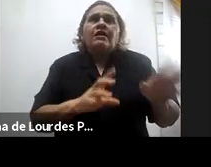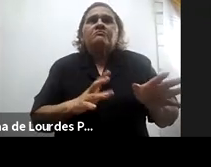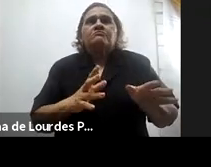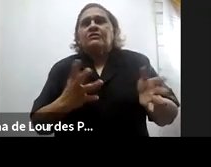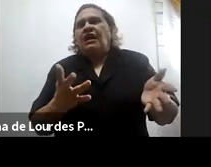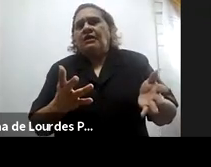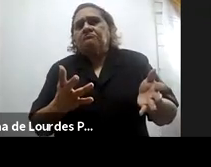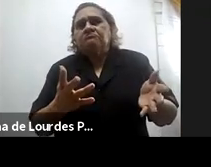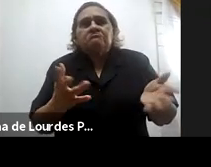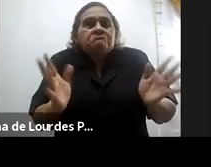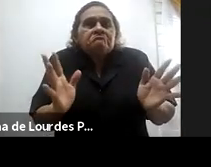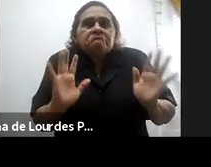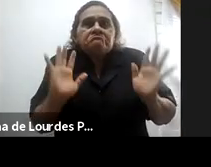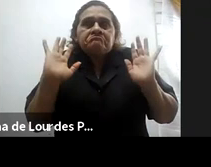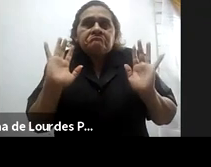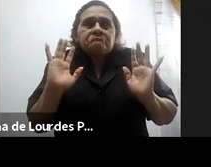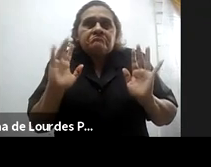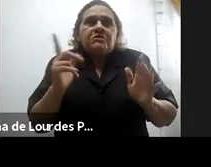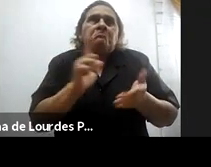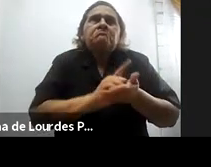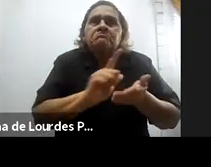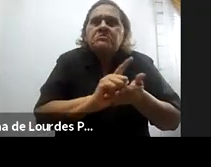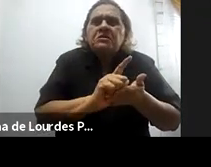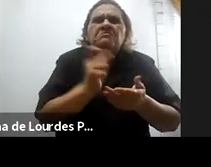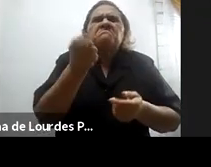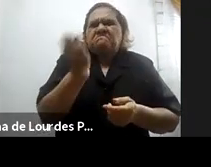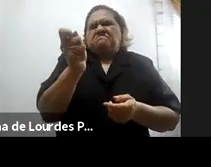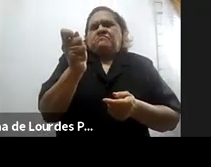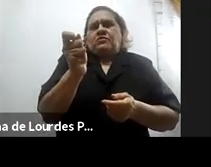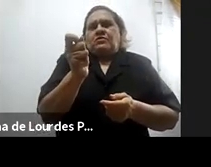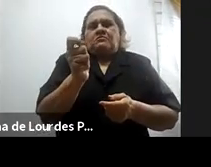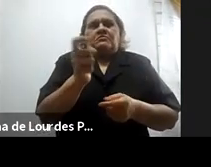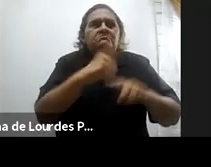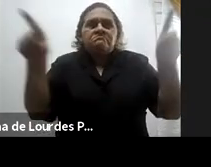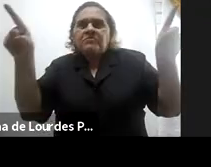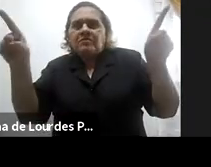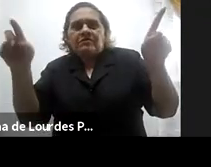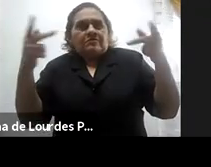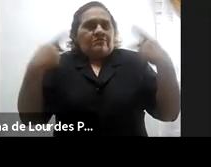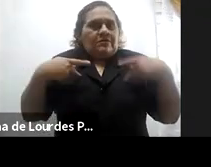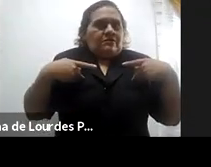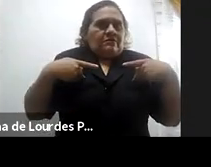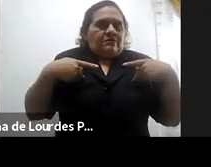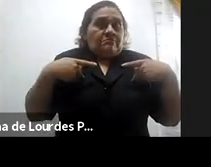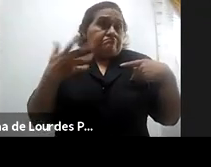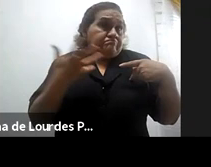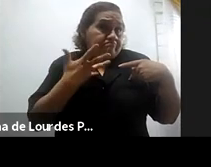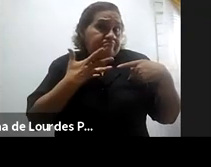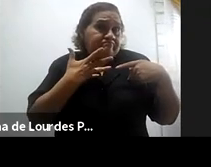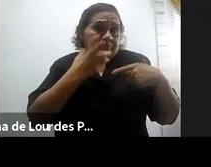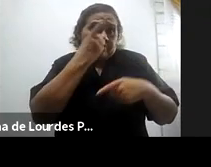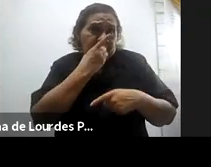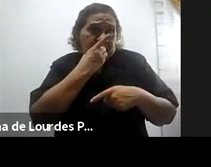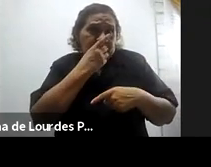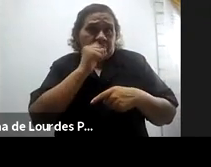lo mejor el concepto de limpio a lo mejor puede ser diferente para la persona que vive con diabetes que para mí, ¿no? O